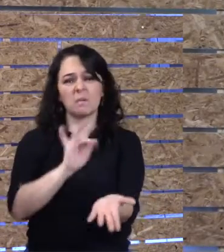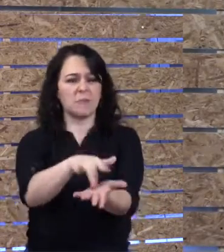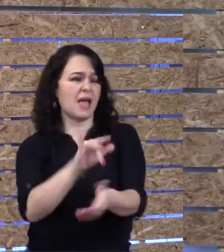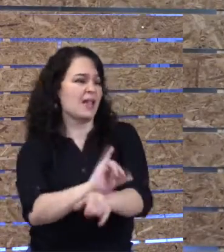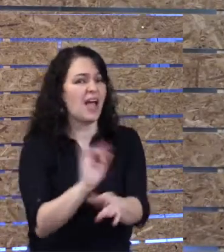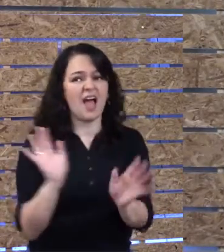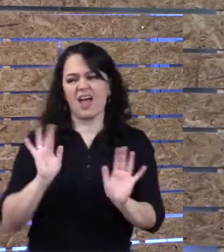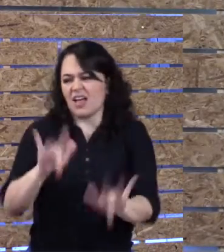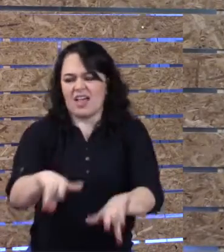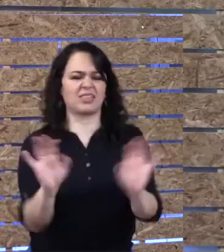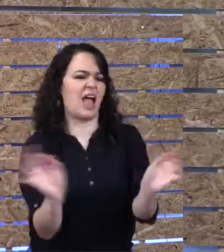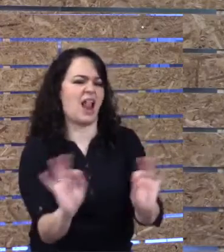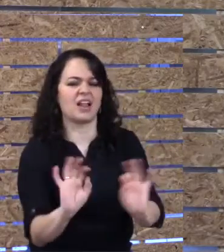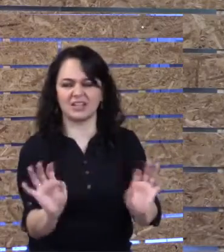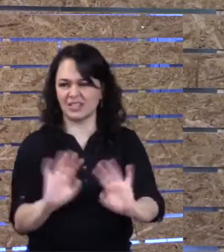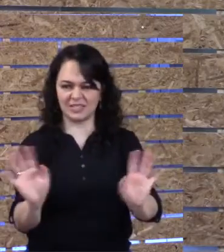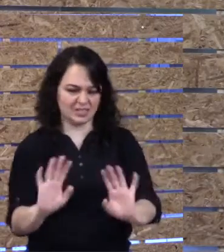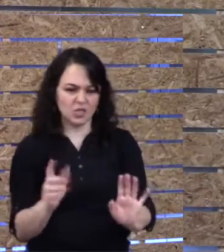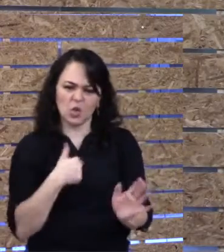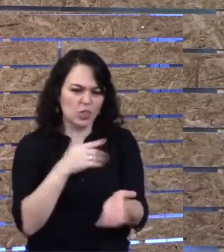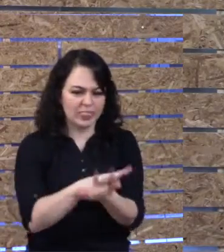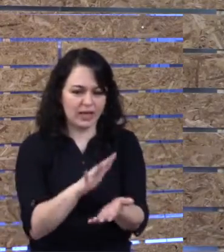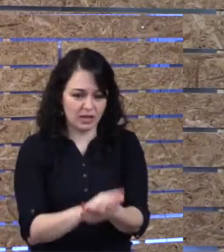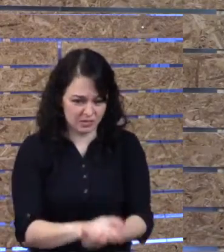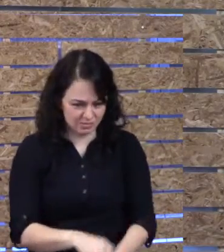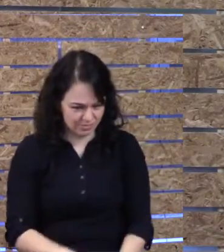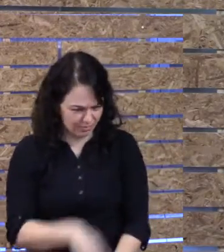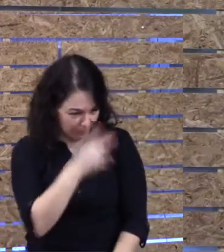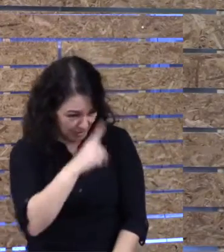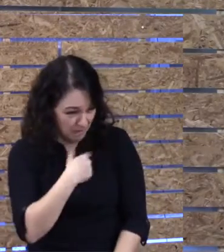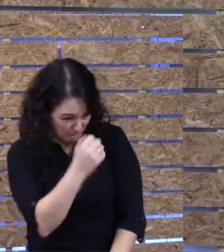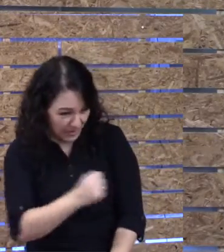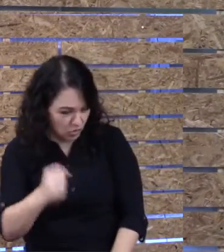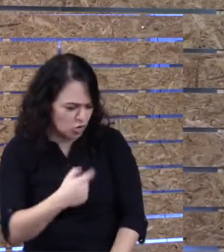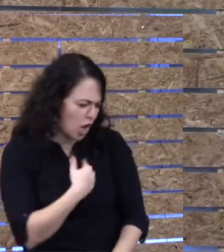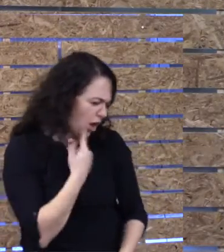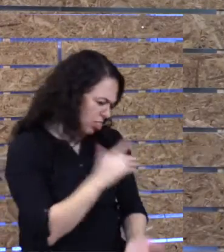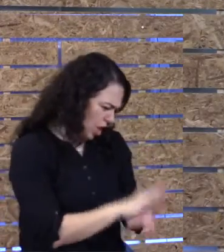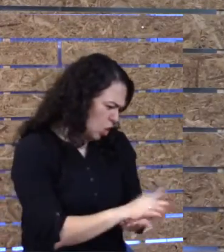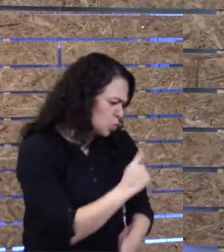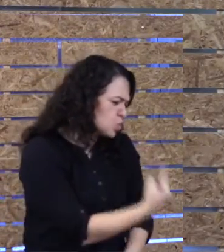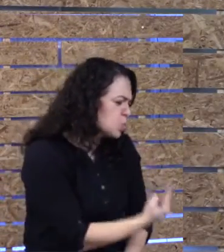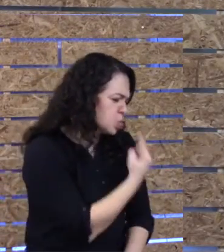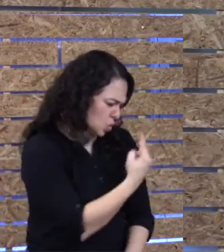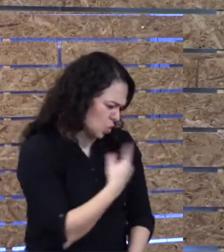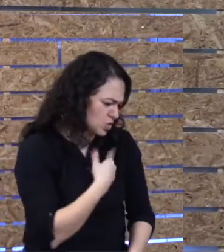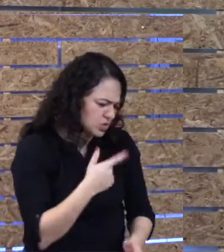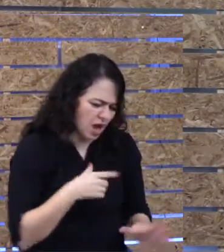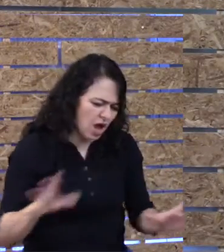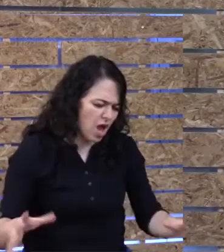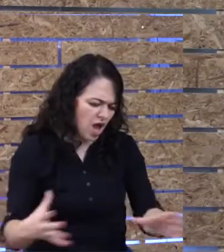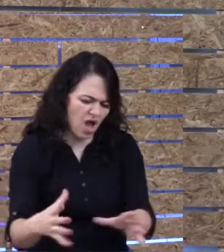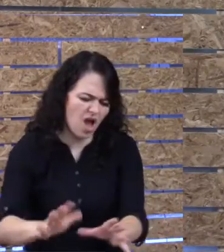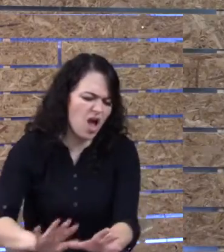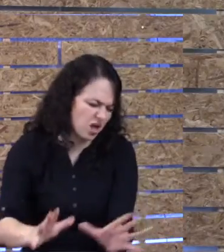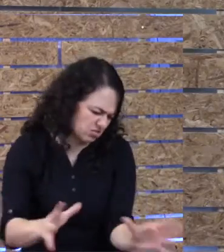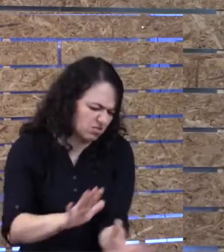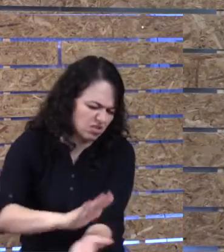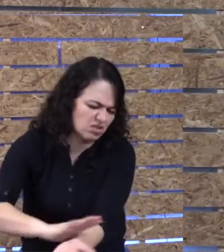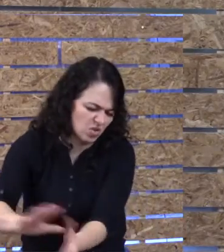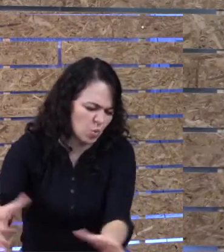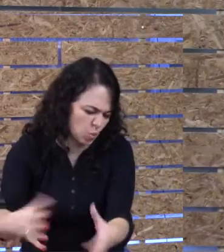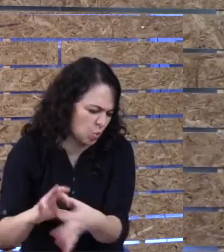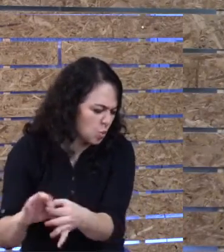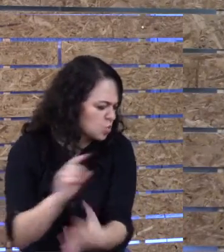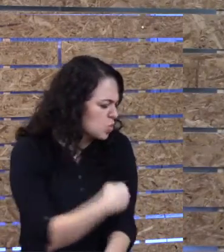entonces no te voy a llevar al redil. Tengo otro lugar especial para ti. Tratamiento personalizado. No, Señor.